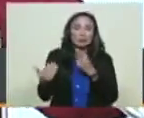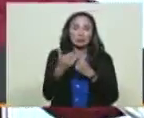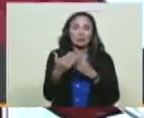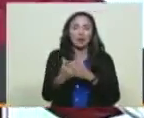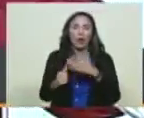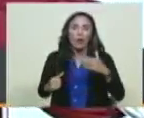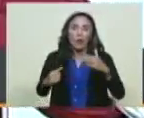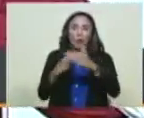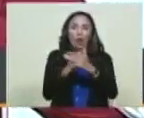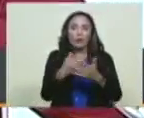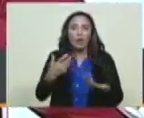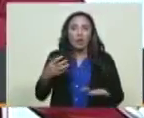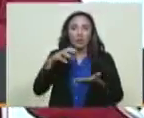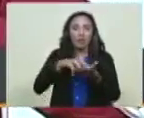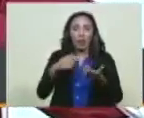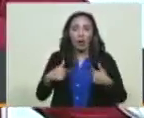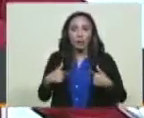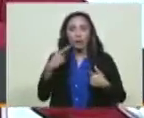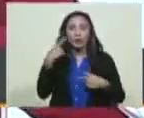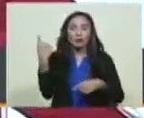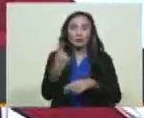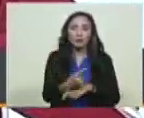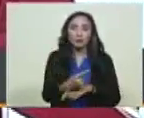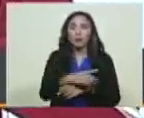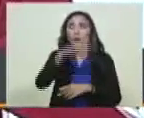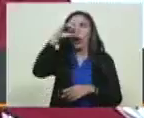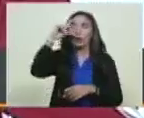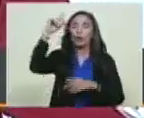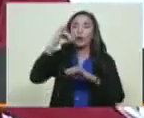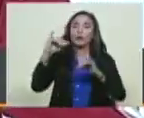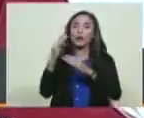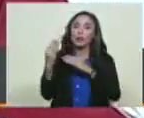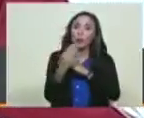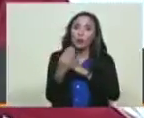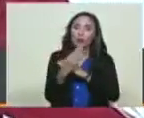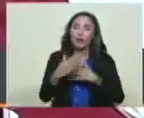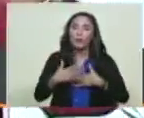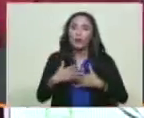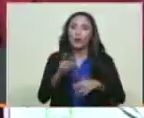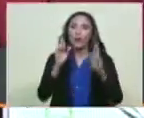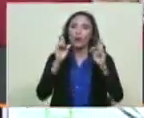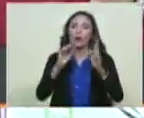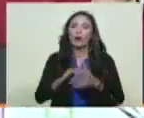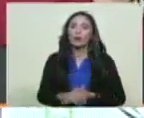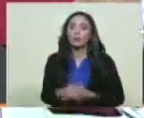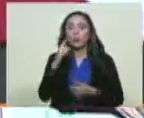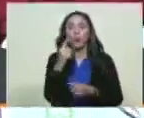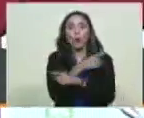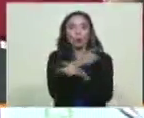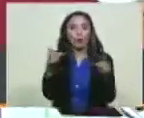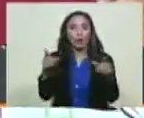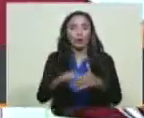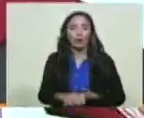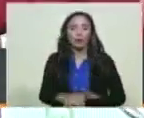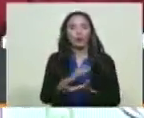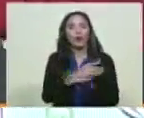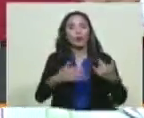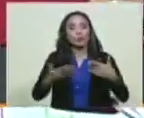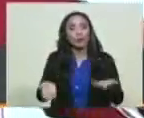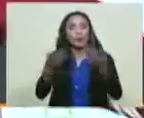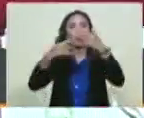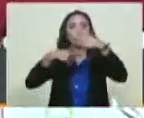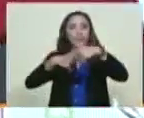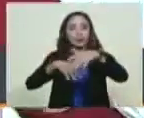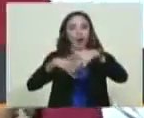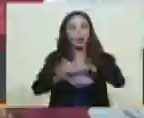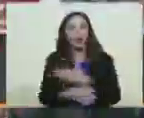y me hicieran algún daño dios me libre dios me salve usted a la calle a la